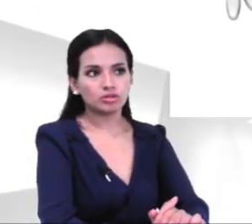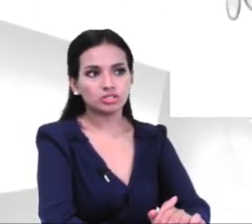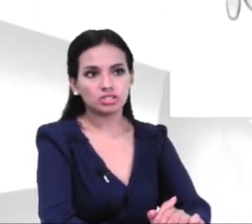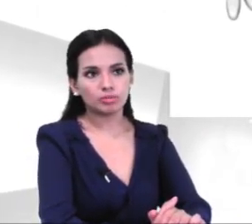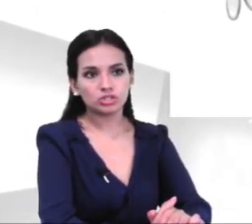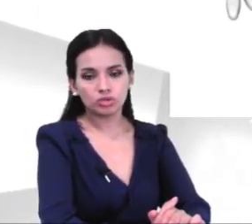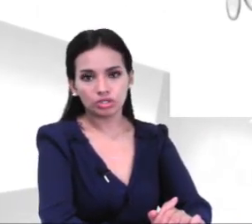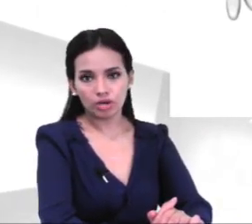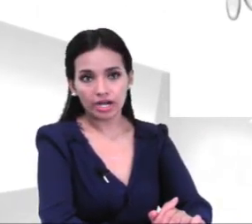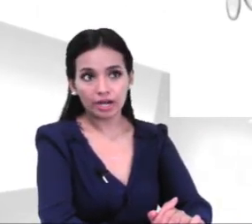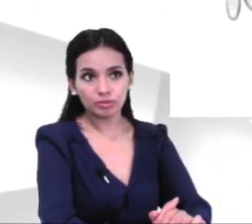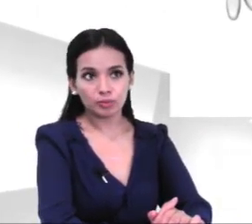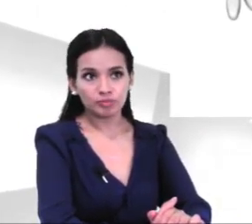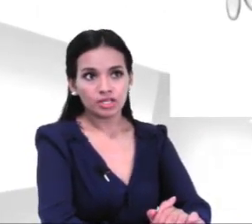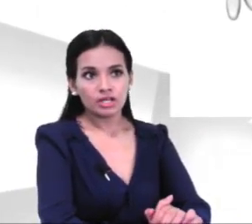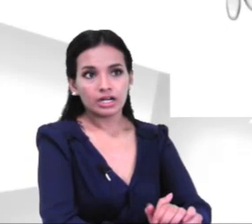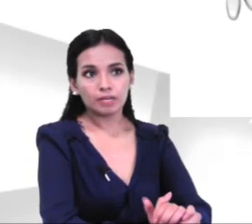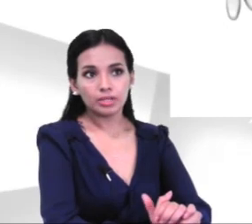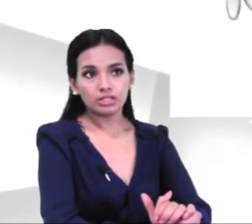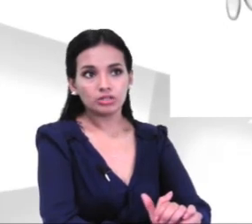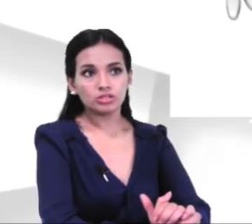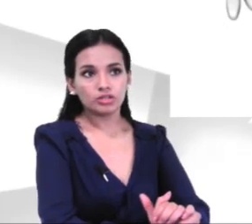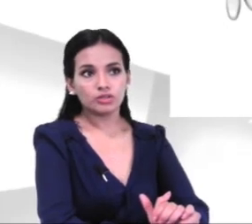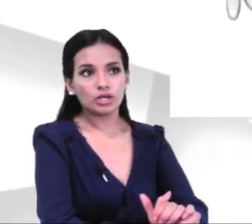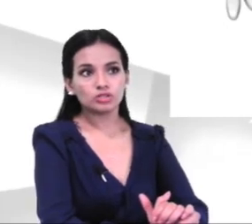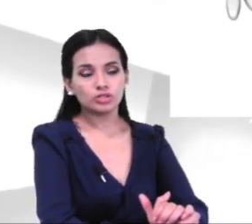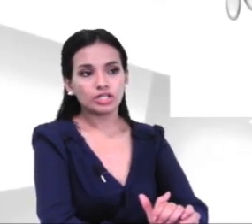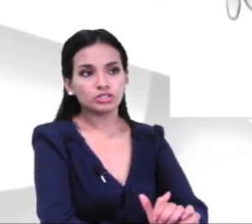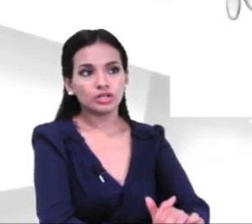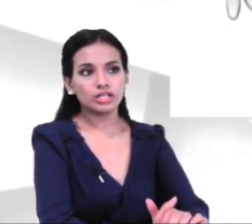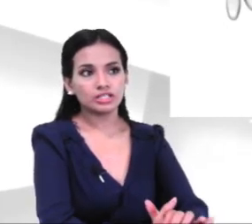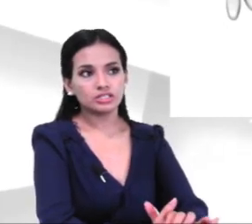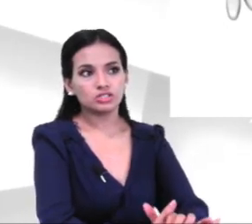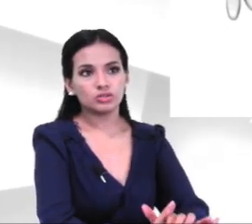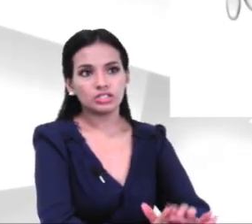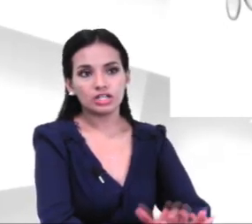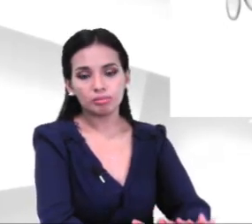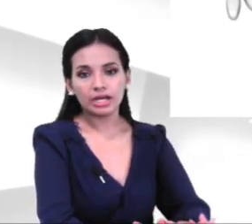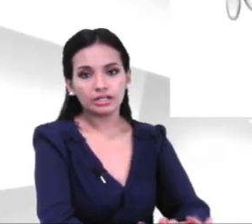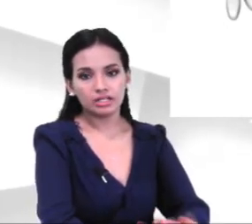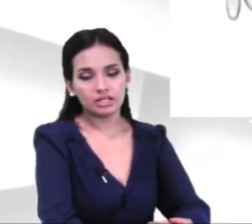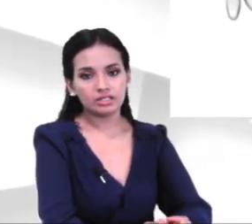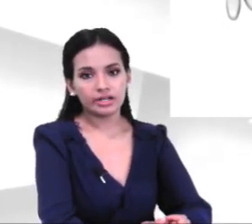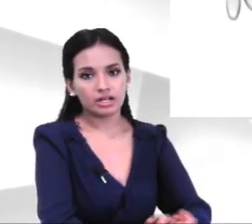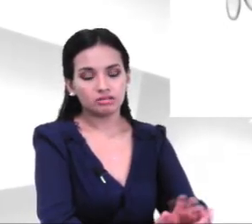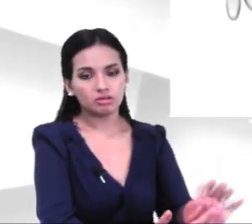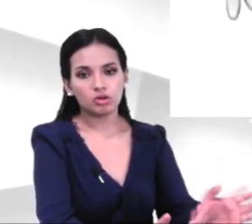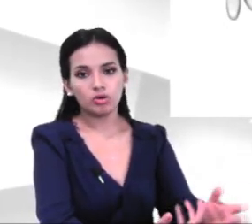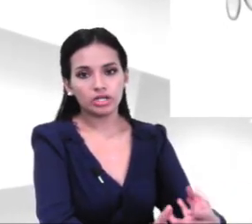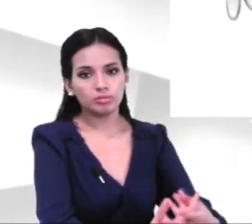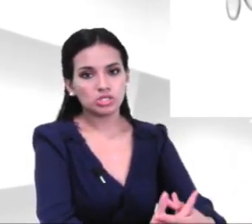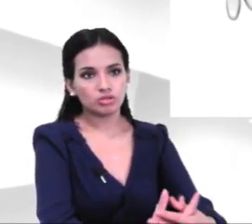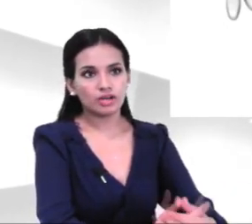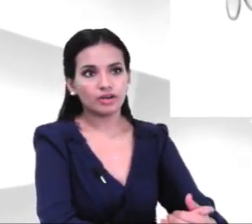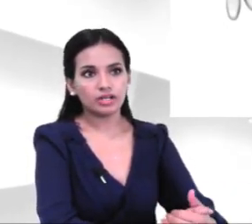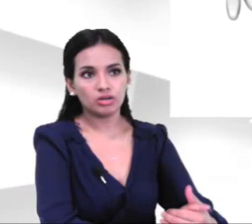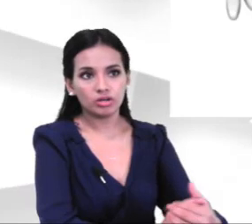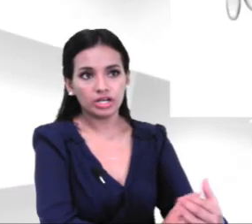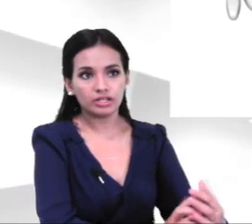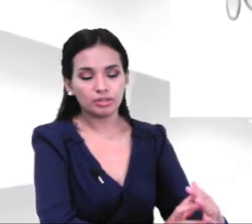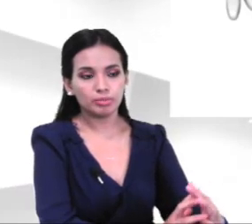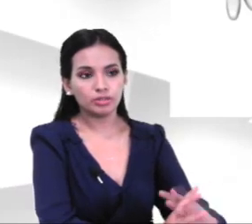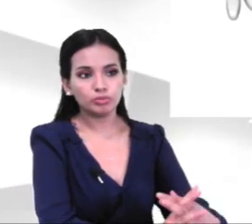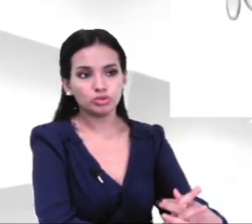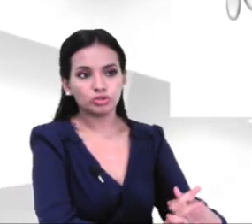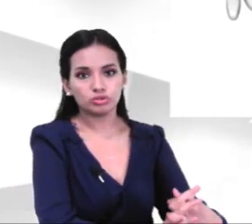son ecosistemas sujetos a cambios repetidos debidos a su ubicación en la transición entre el mar y la tierra lo que les mencionaba el